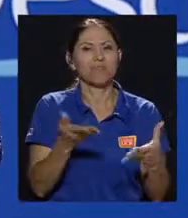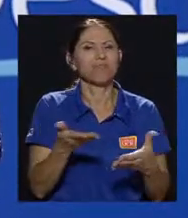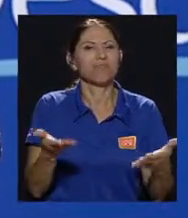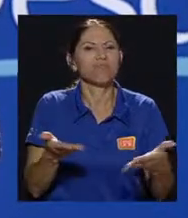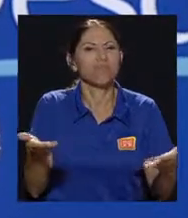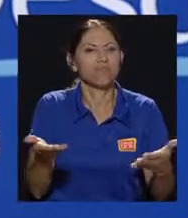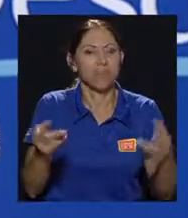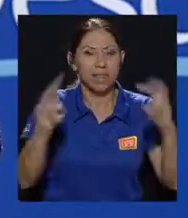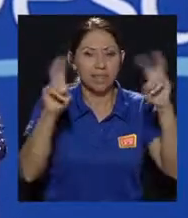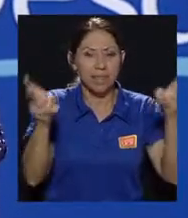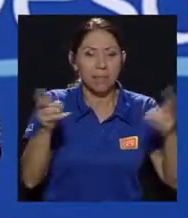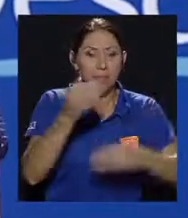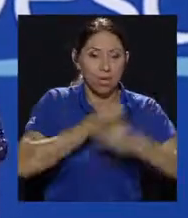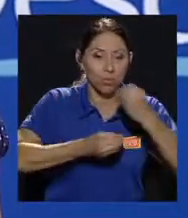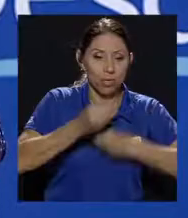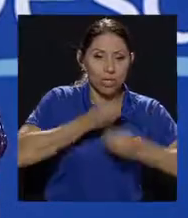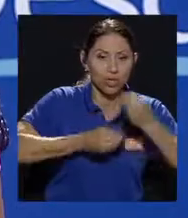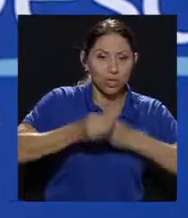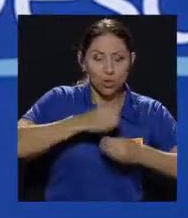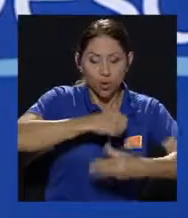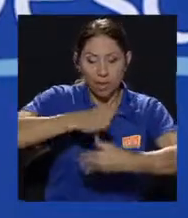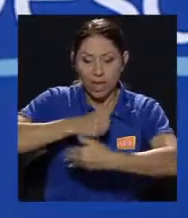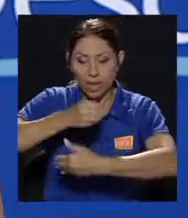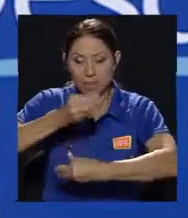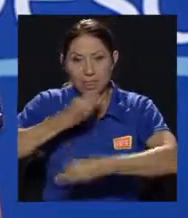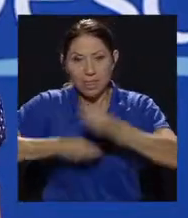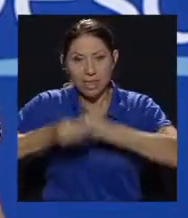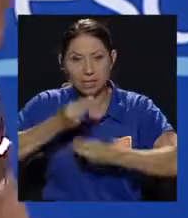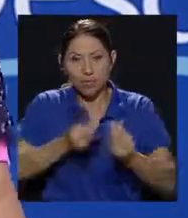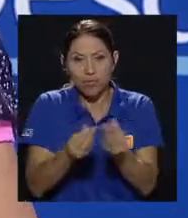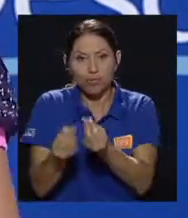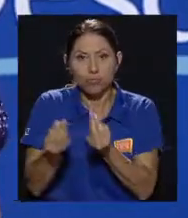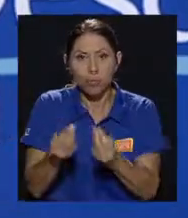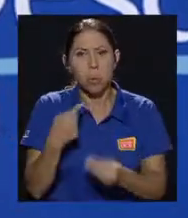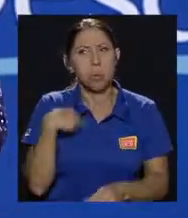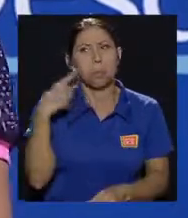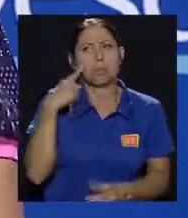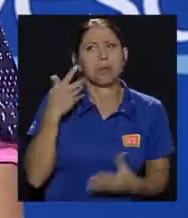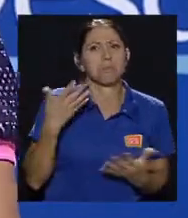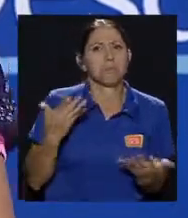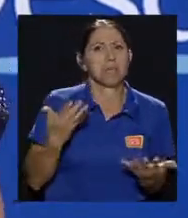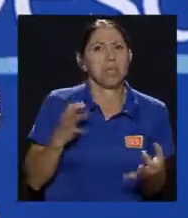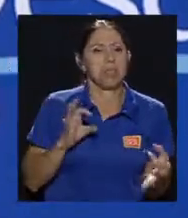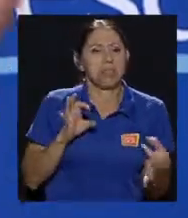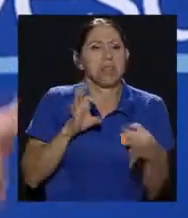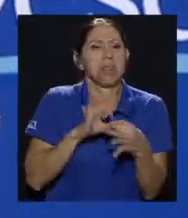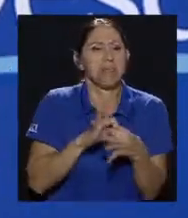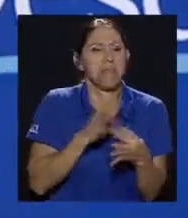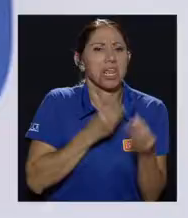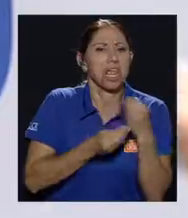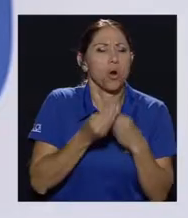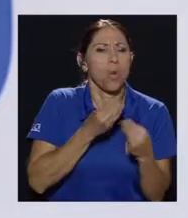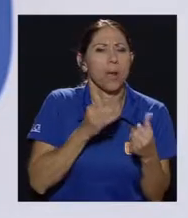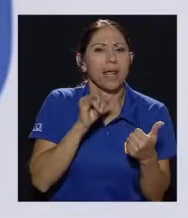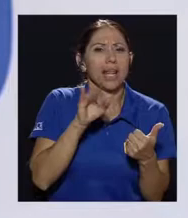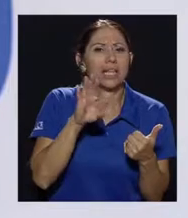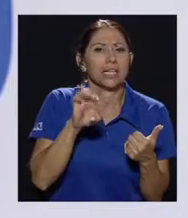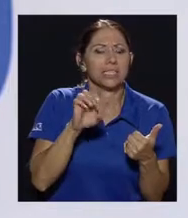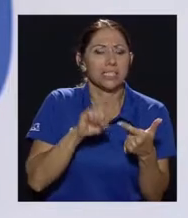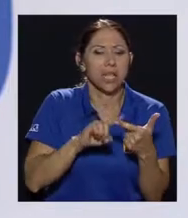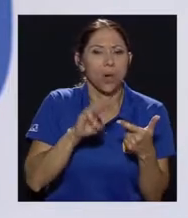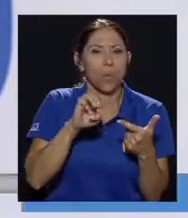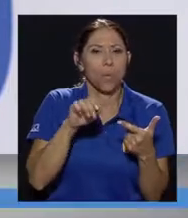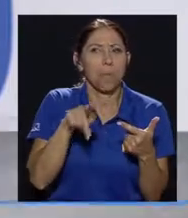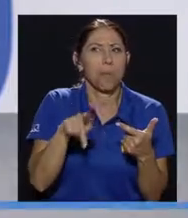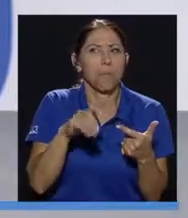de nutrición y alimentación? Uno podría pensar, bueno, ¿y qué tiene que ver lo que coman o no coman en el ICE o en el MEP o en